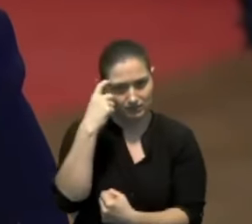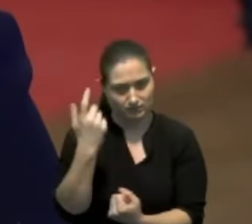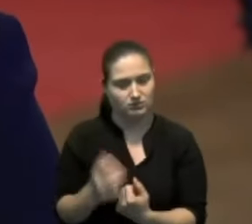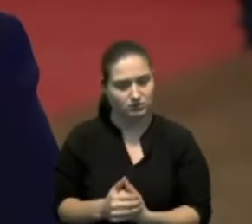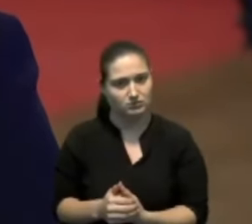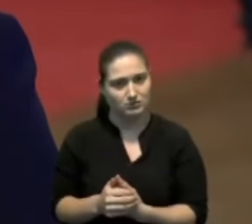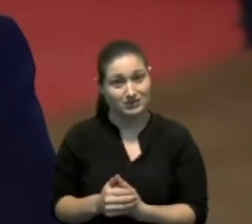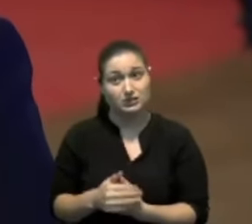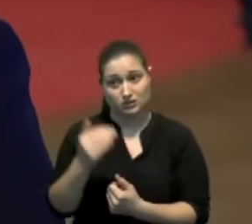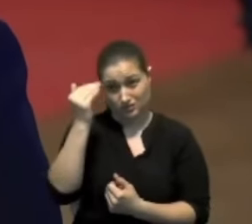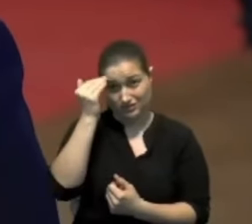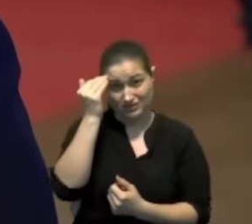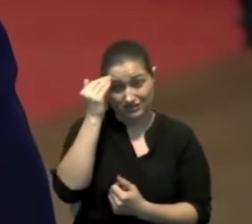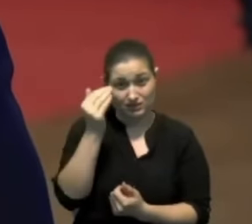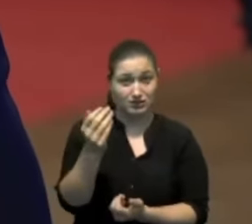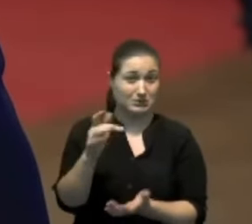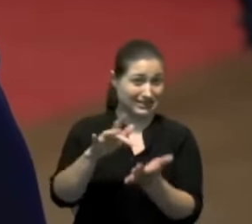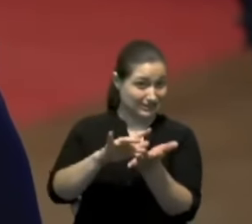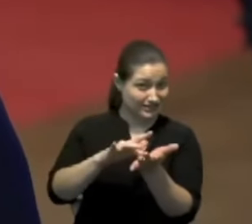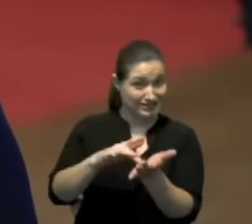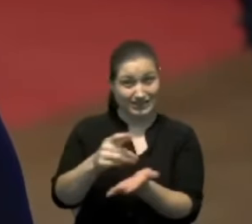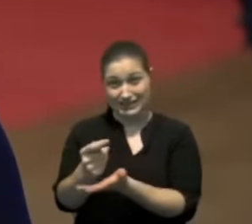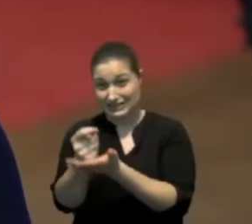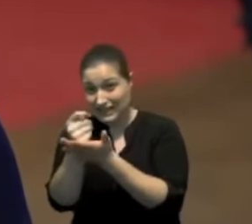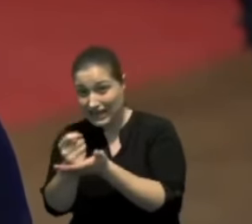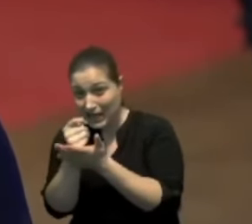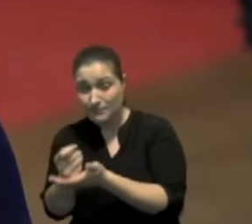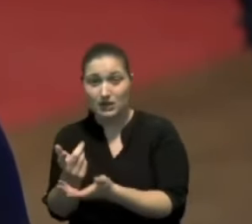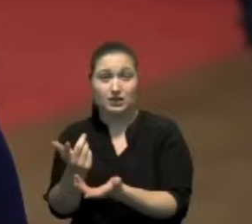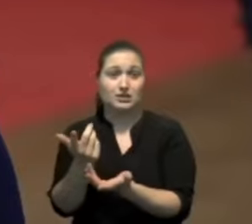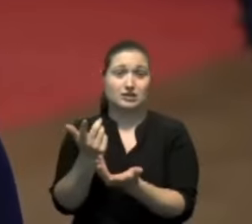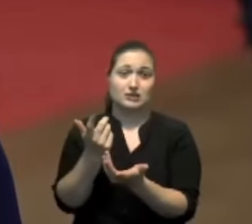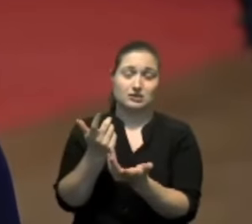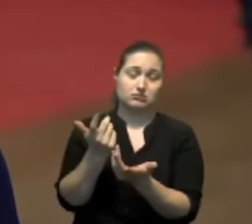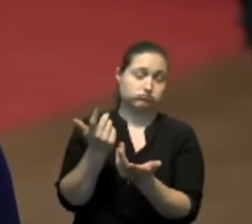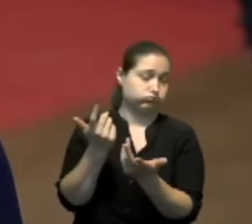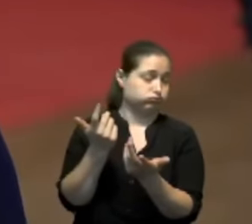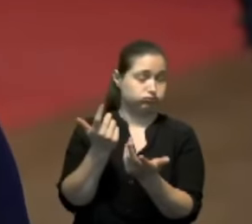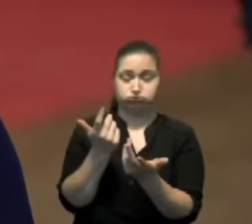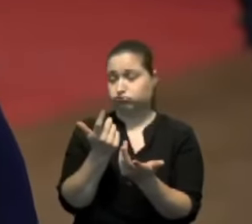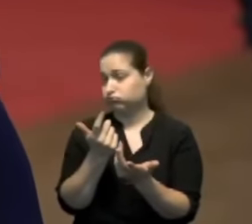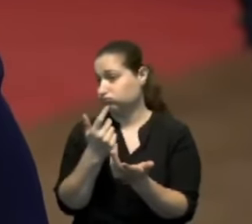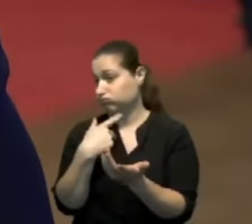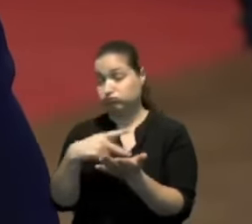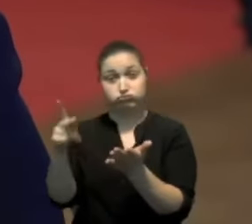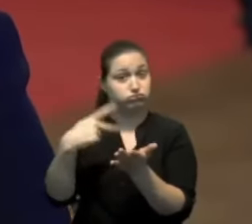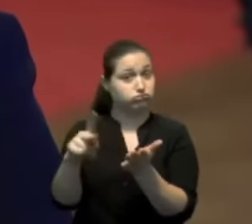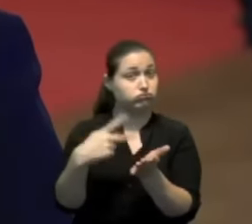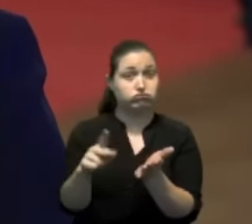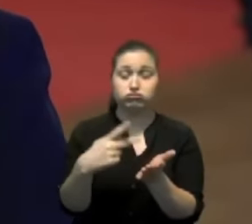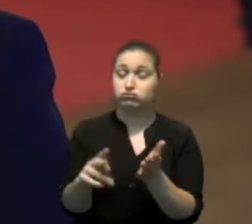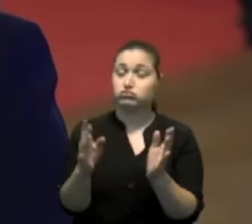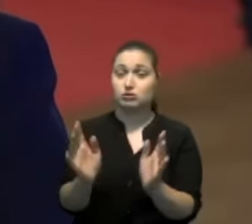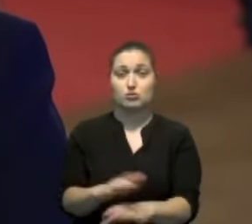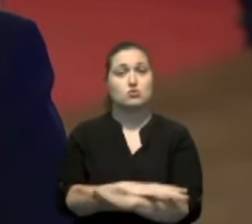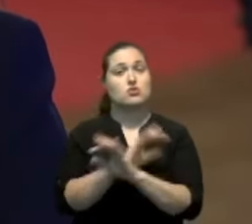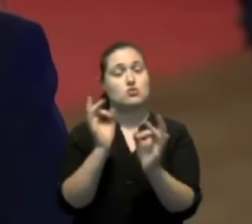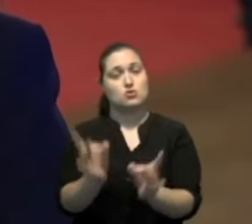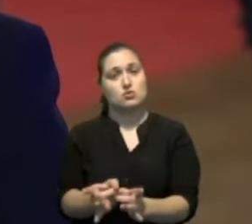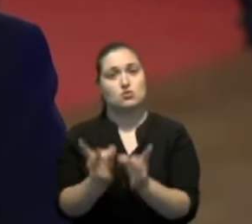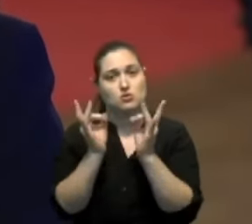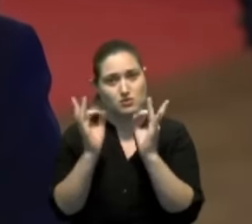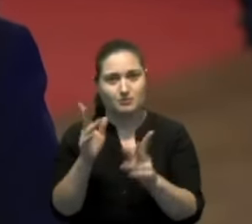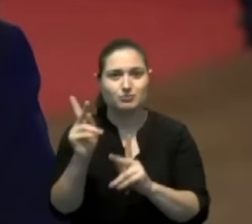que el costo en los tratamientos y el costo de la asistencia médica son una de las causas principales que hacen que se